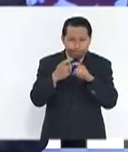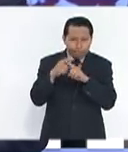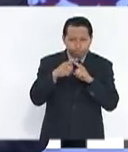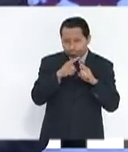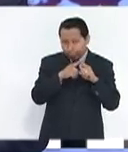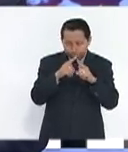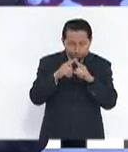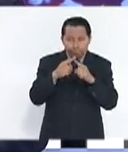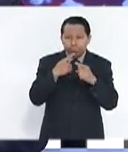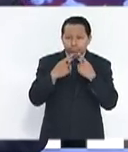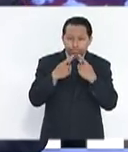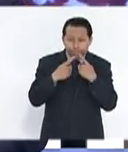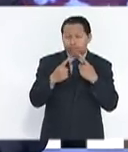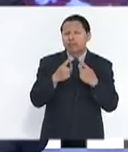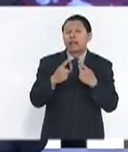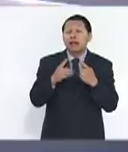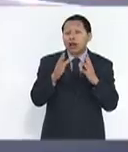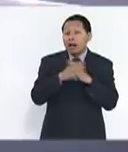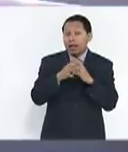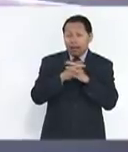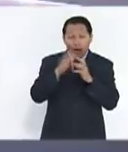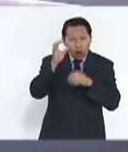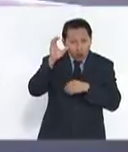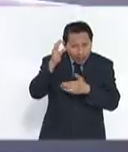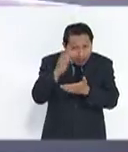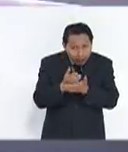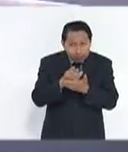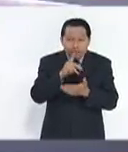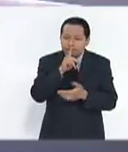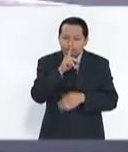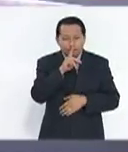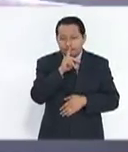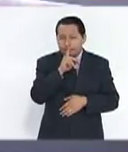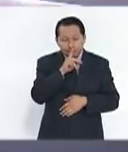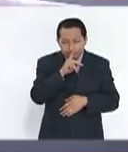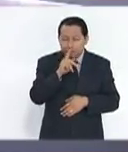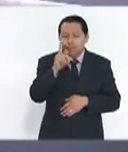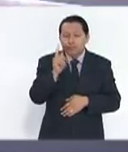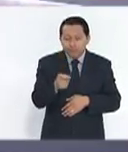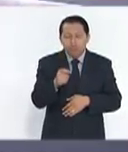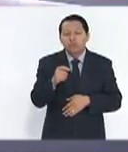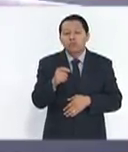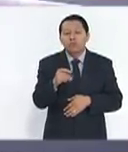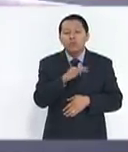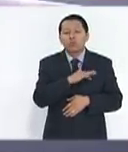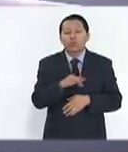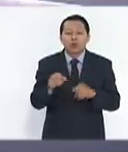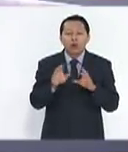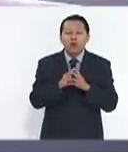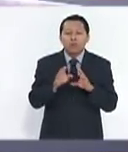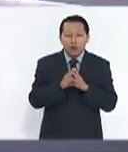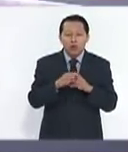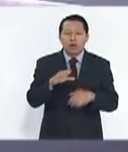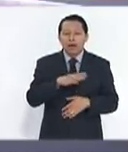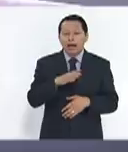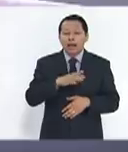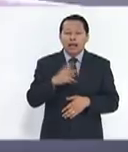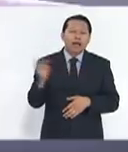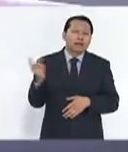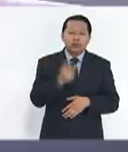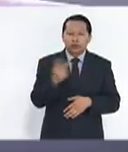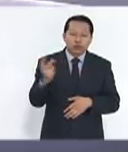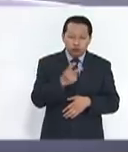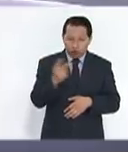de Corea, que derivó precisamente en ese armisticio, sino más bien puso fin a las hostilidades entre las dos